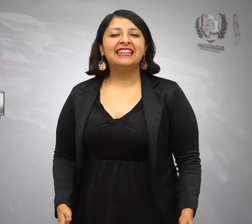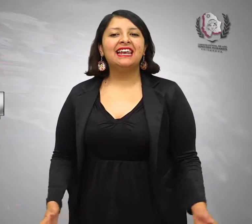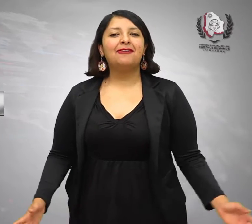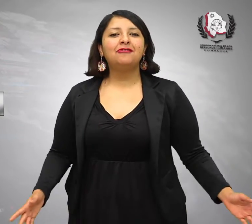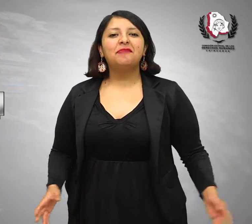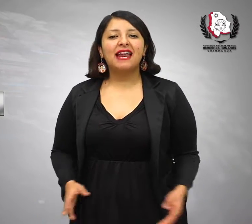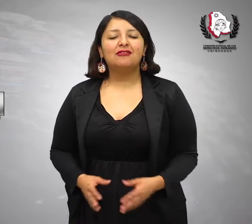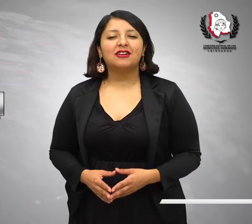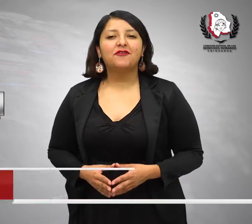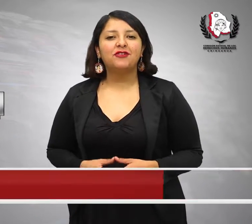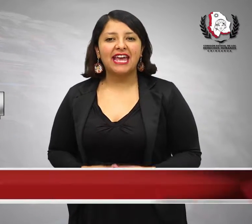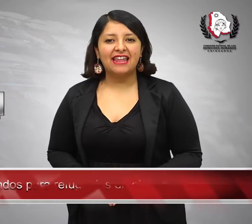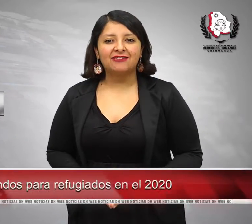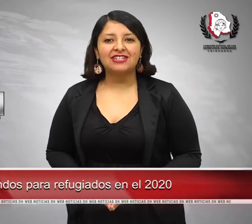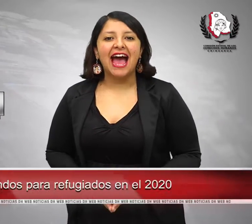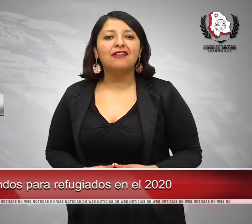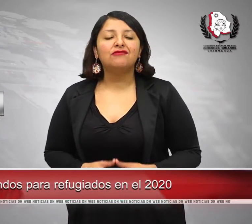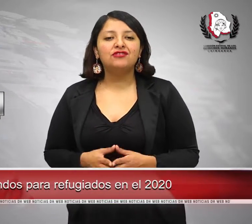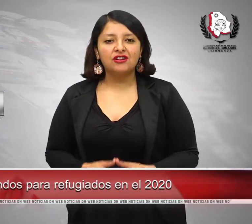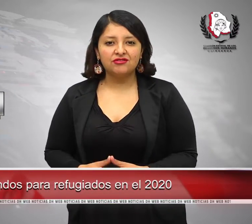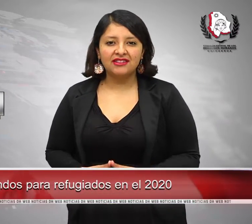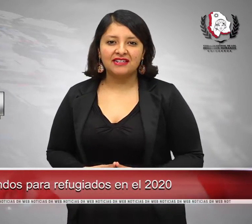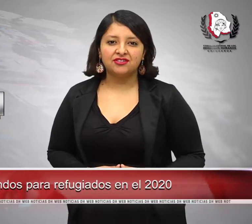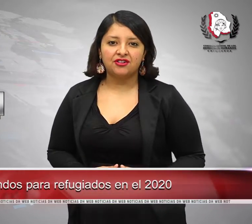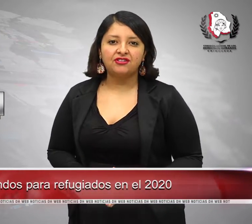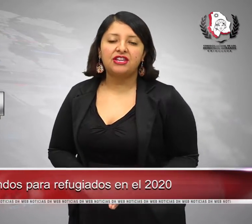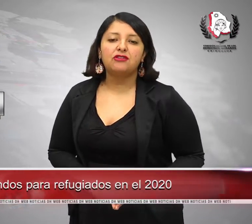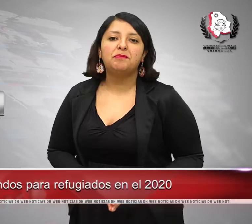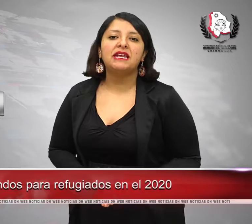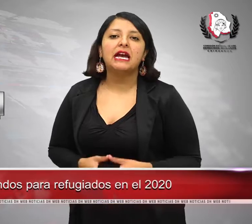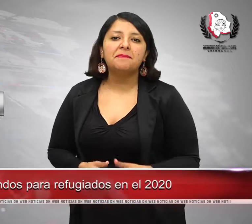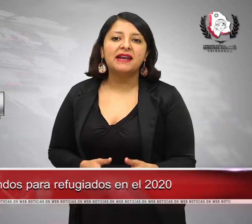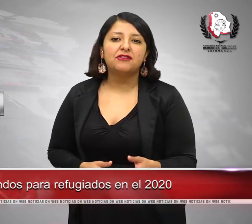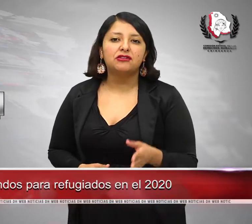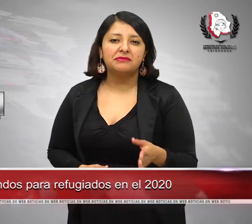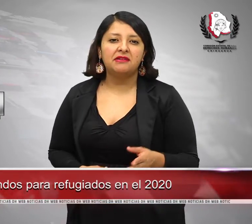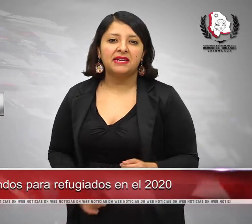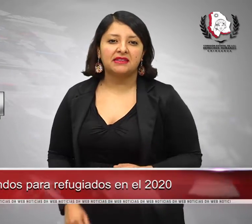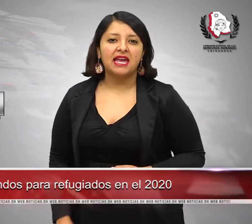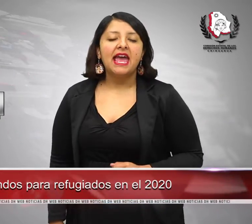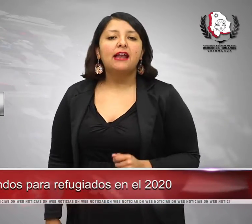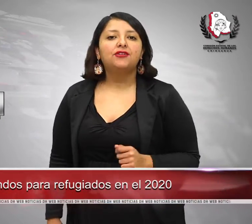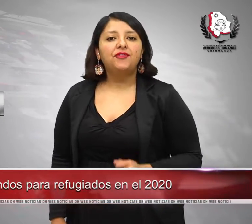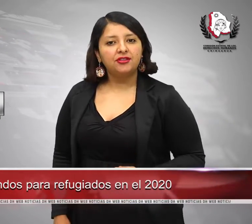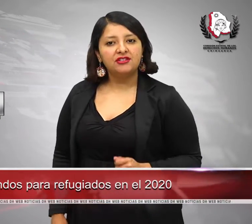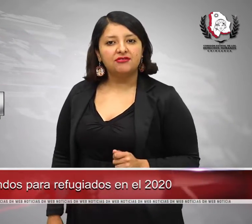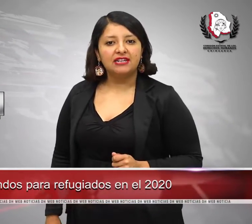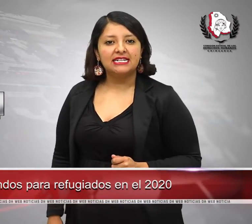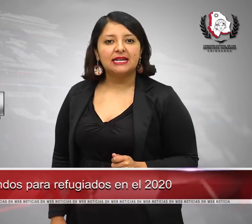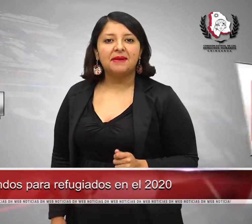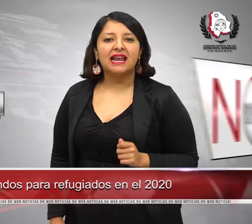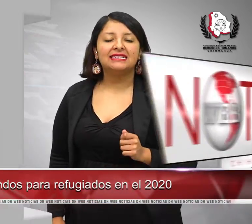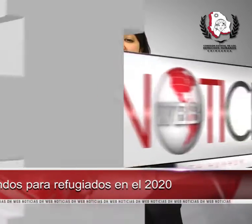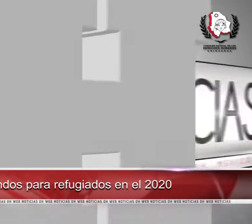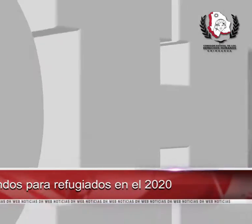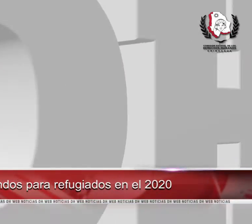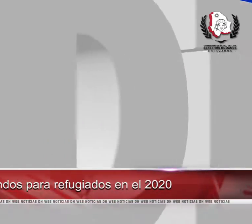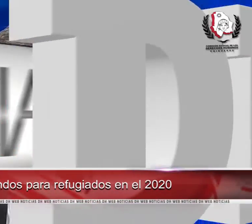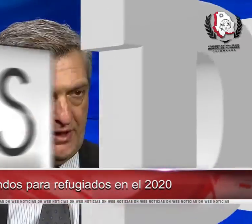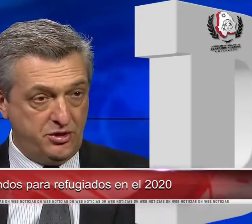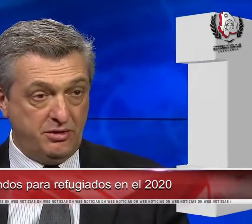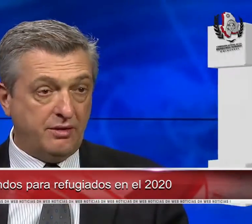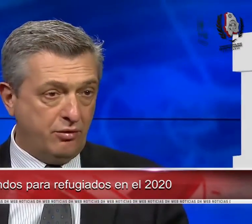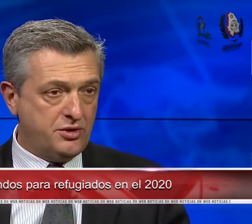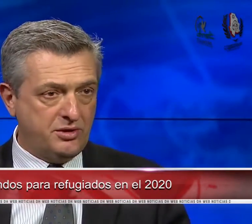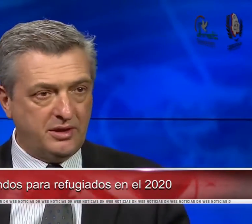La Agencia de la ONU para los Refugiados anunció su intención de duplicar para 2020 los fondos que utiliza para la asistencia